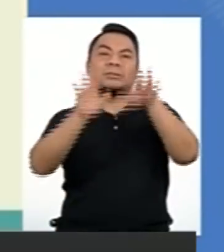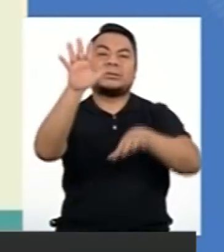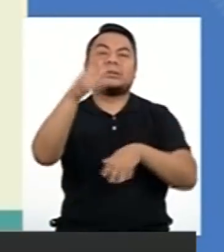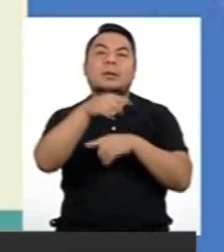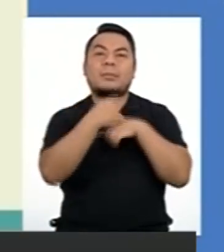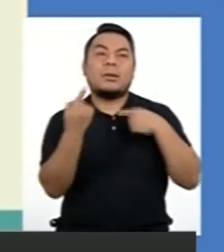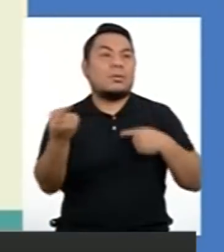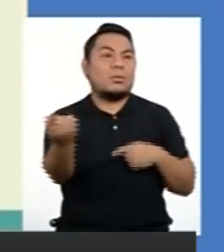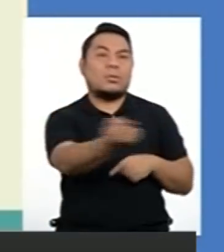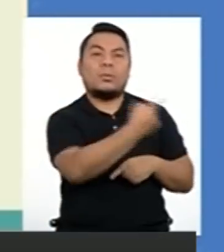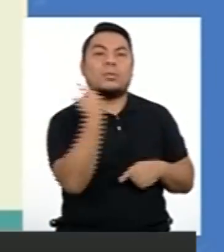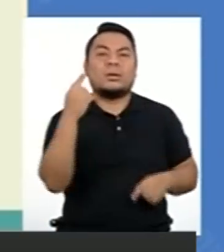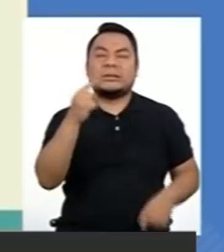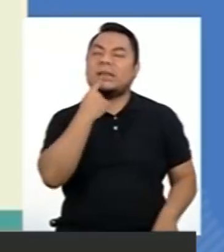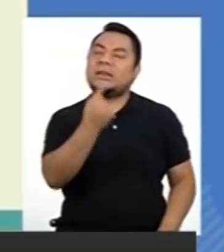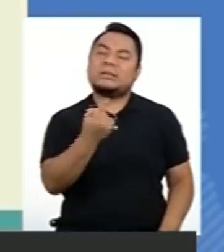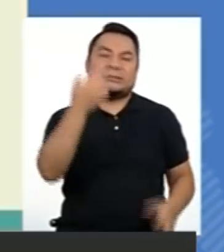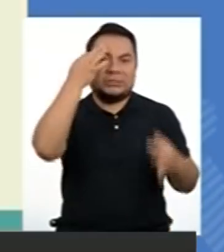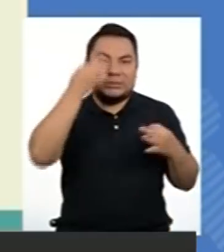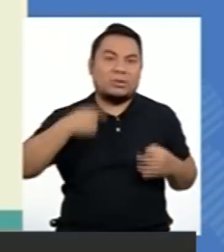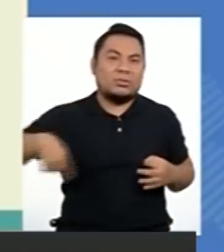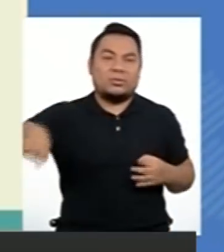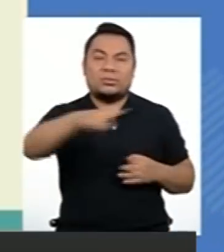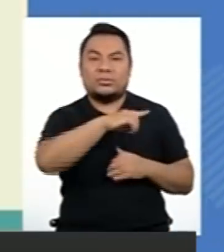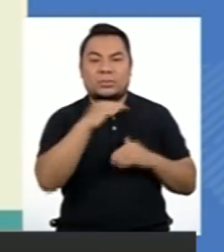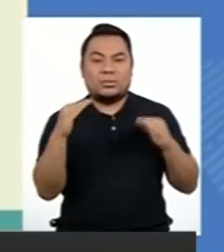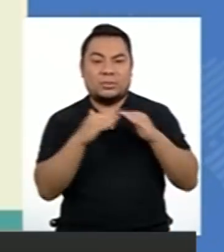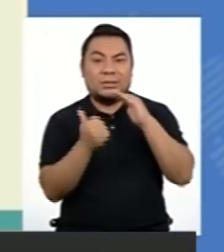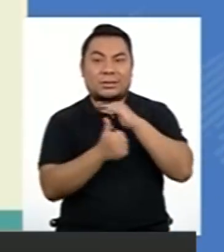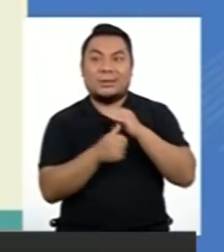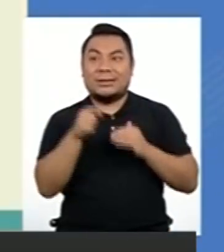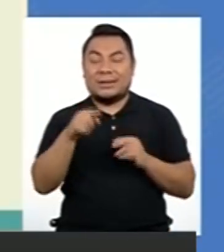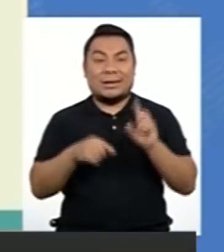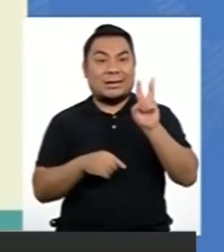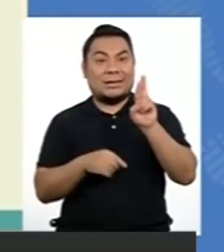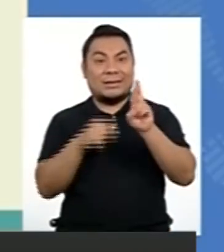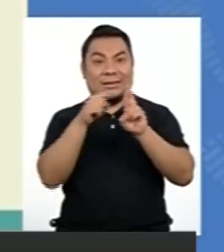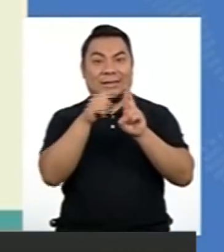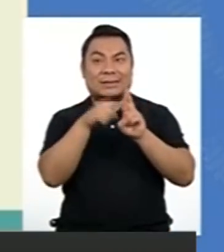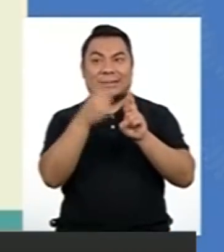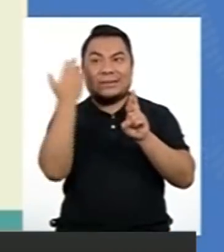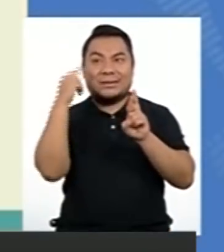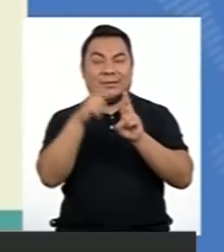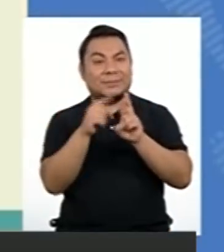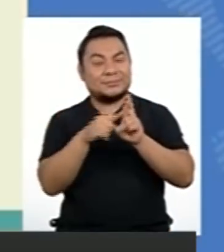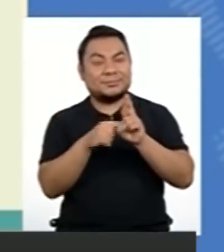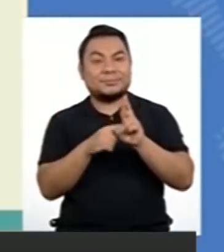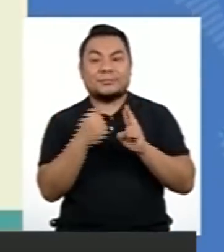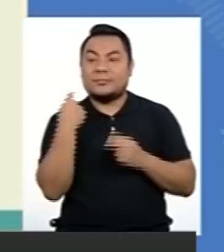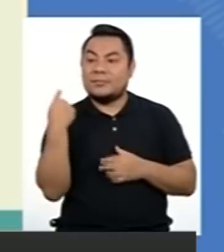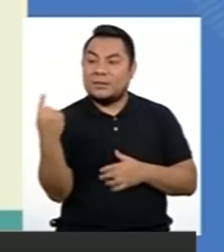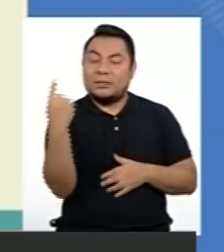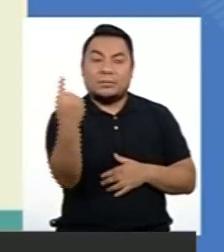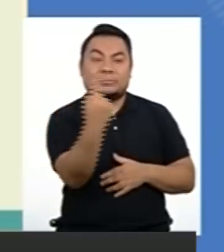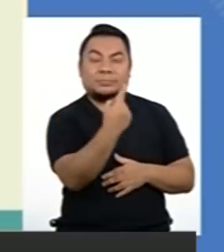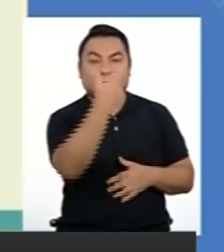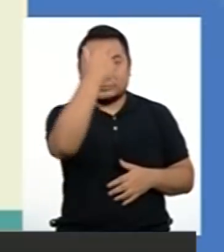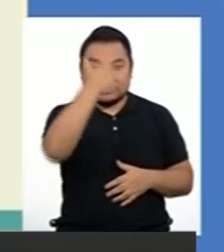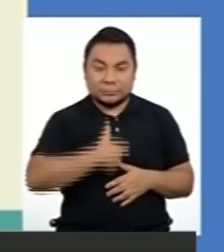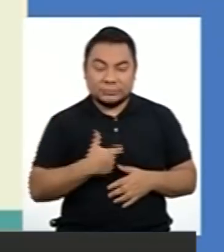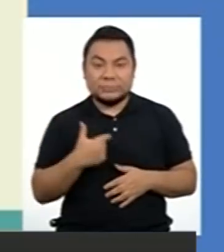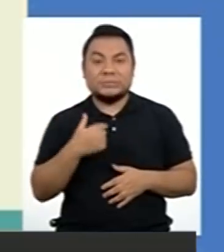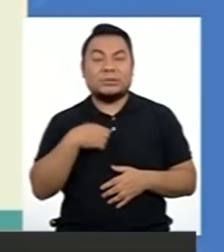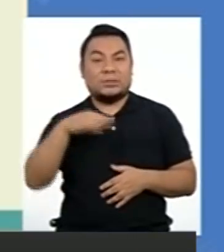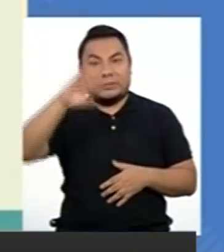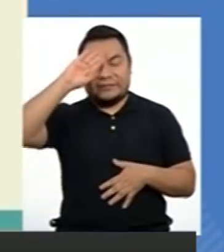se tomó la decisión? El R en el Perú era de 3. Es decir, cada persona que estaba